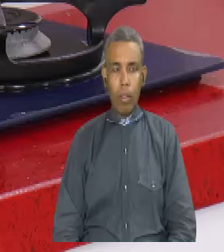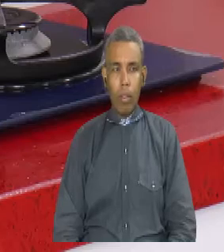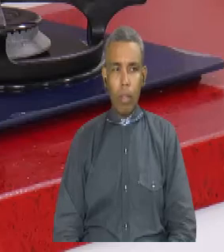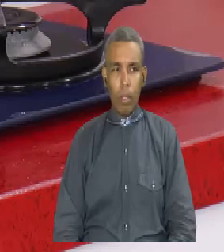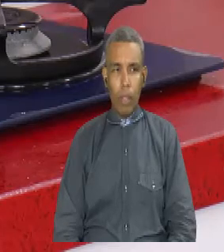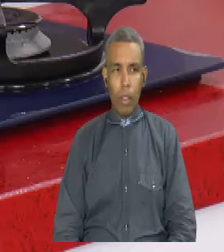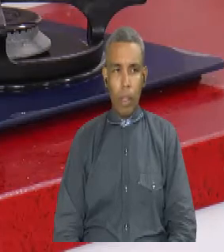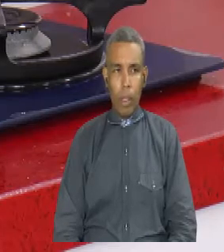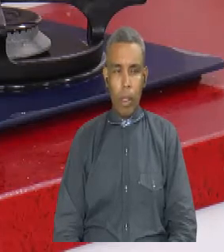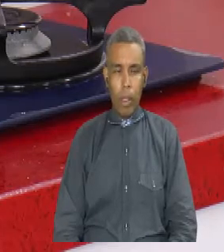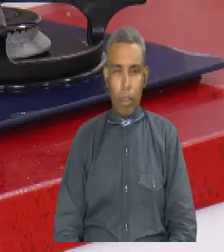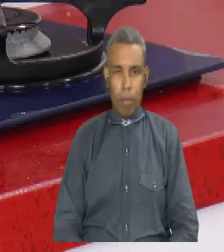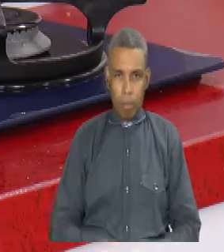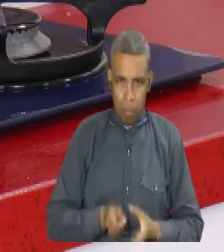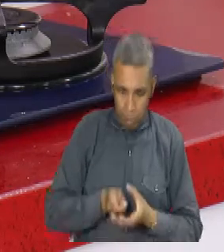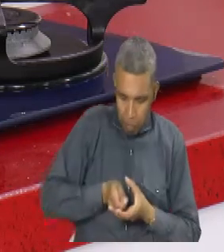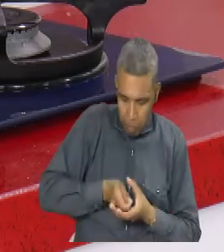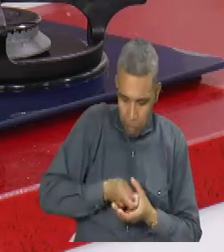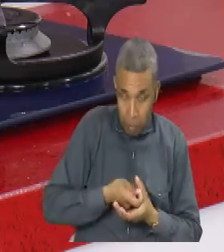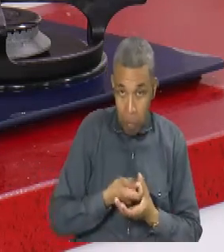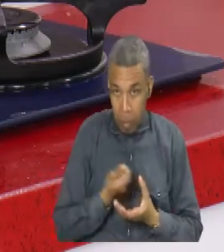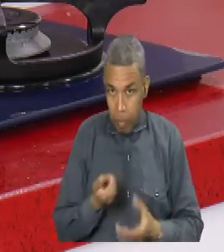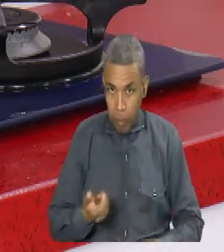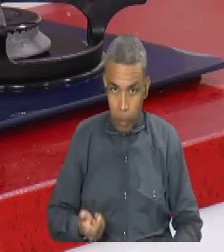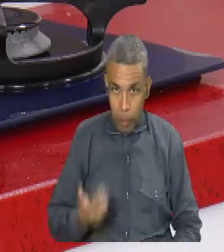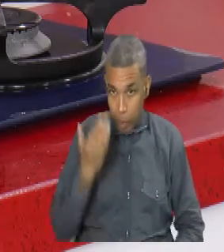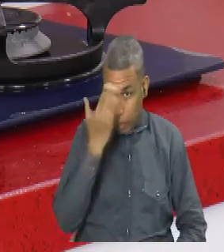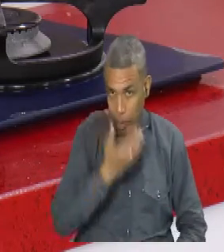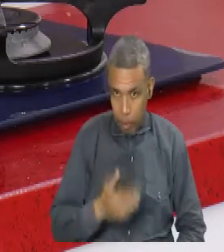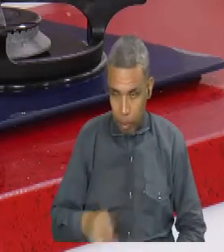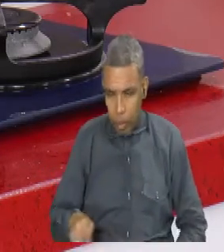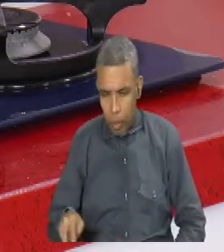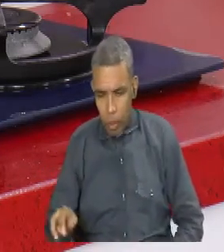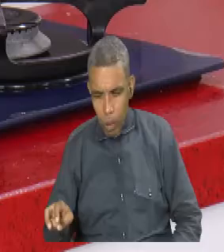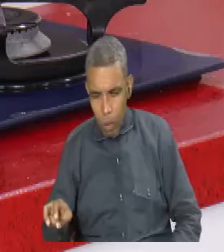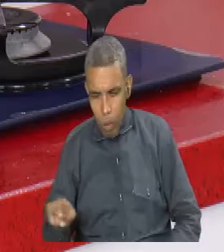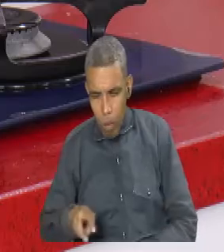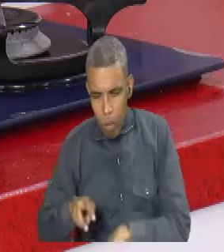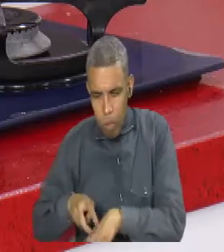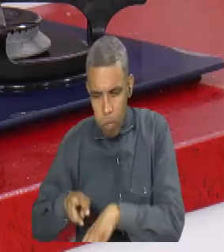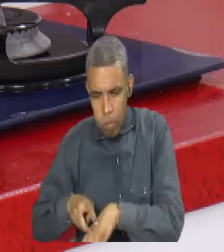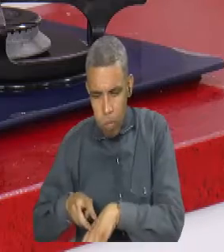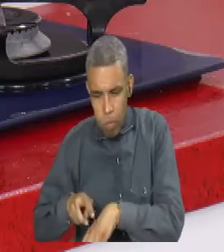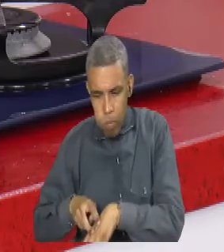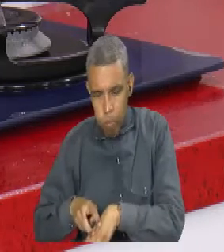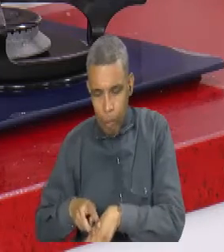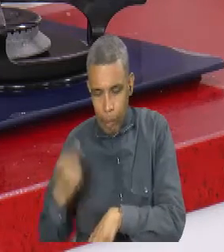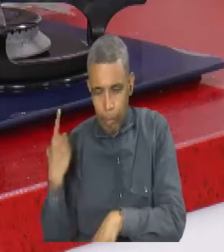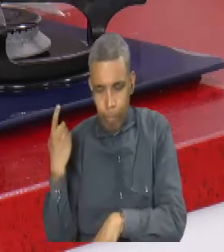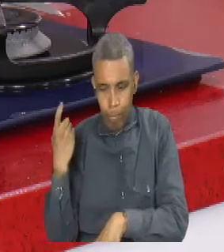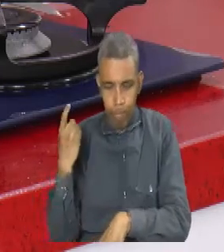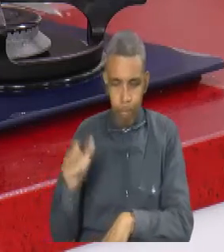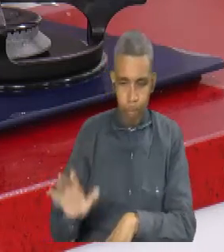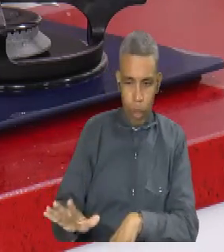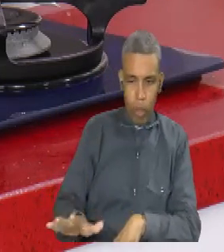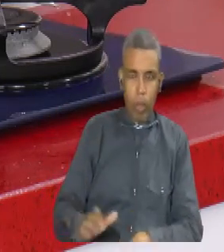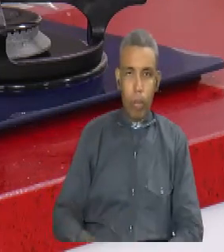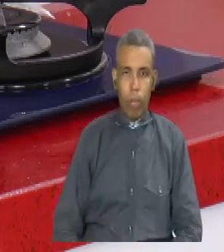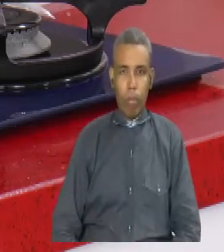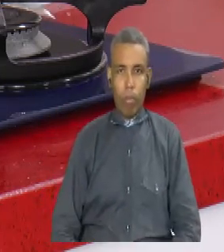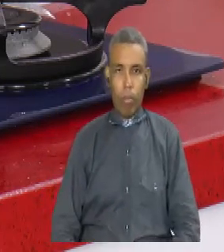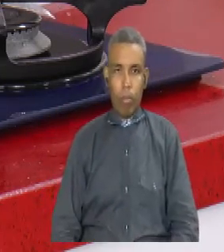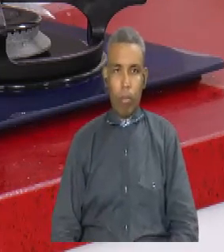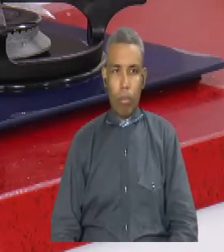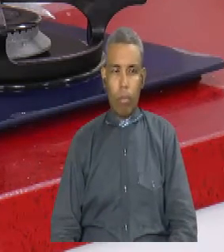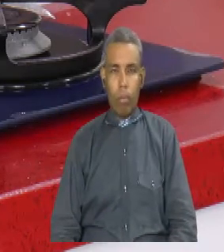Todavía les falta. Esto es una cocción siempre prolongada, por eso ya tenía unas 4 unidades de